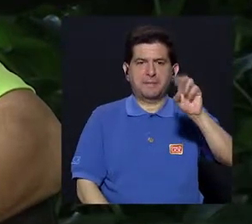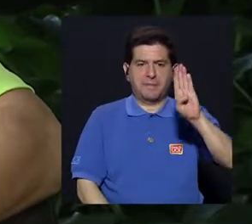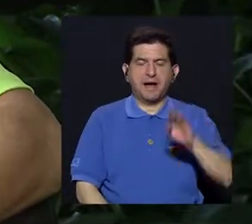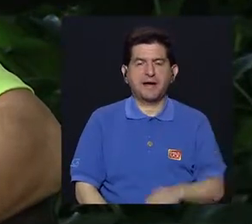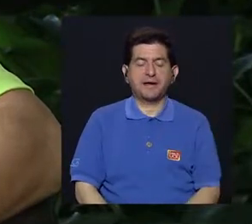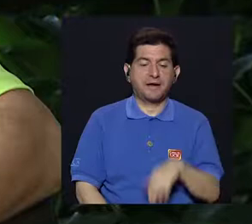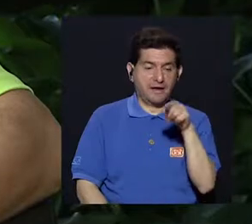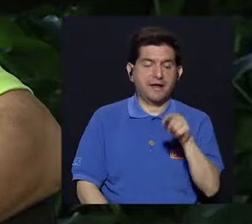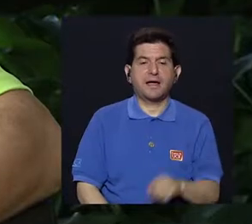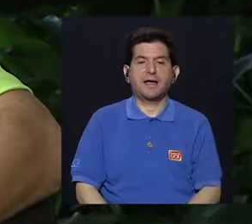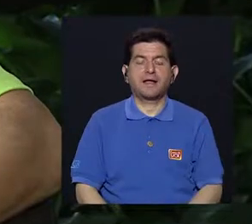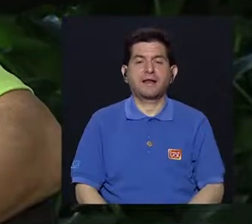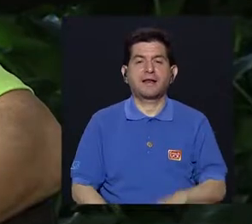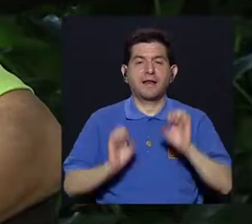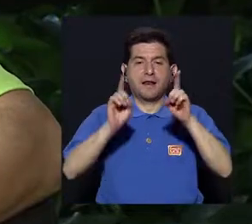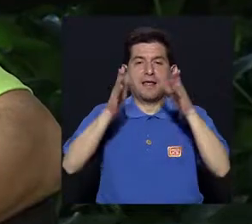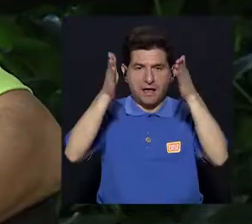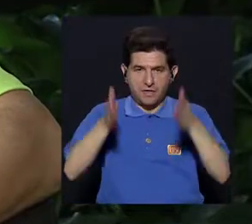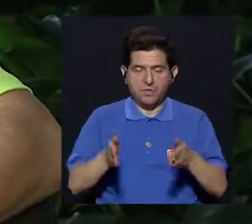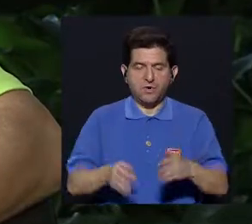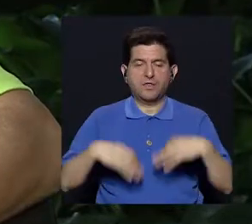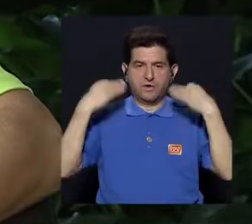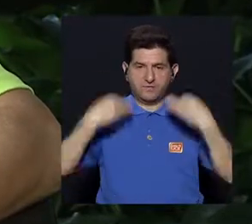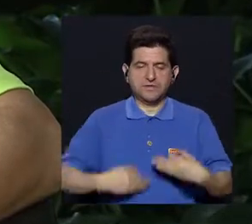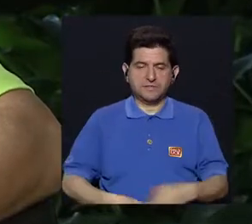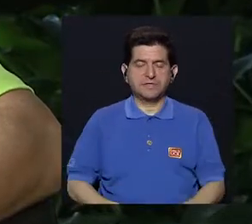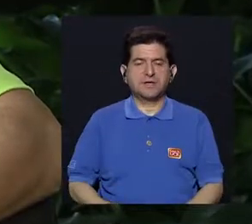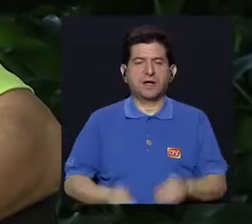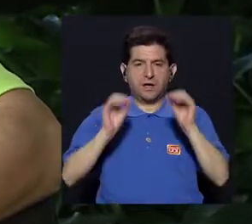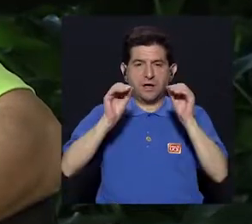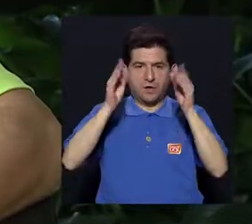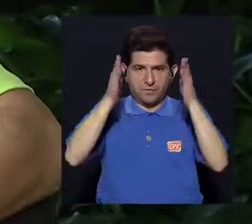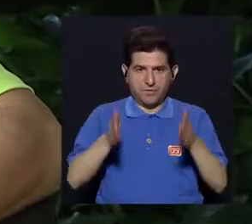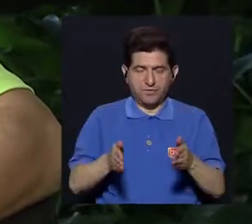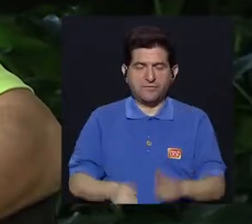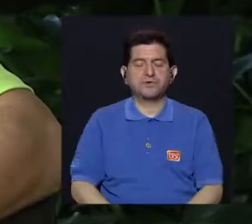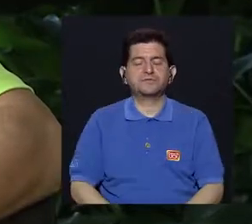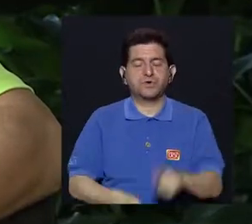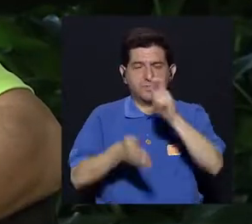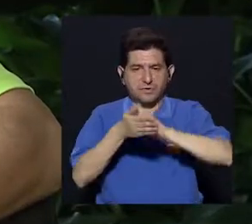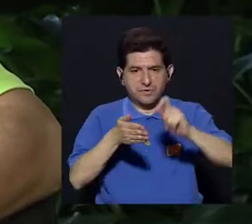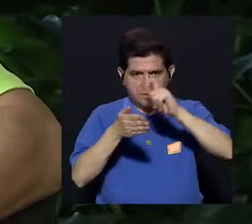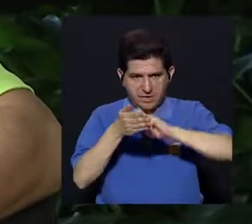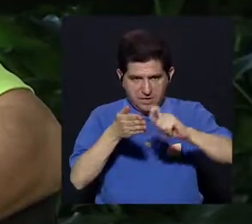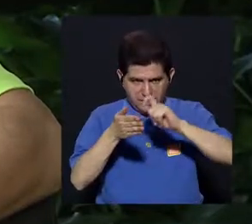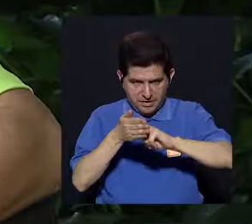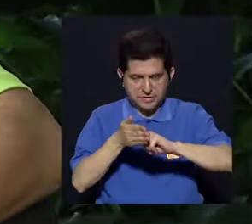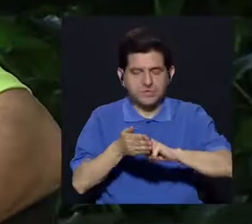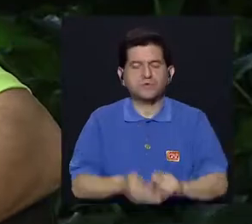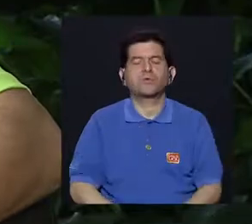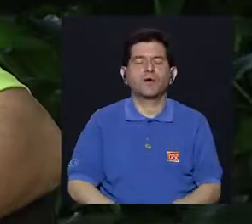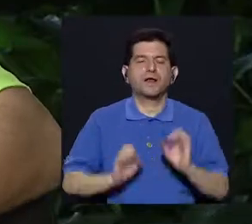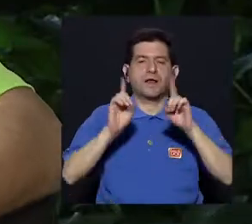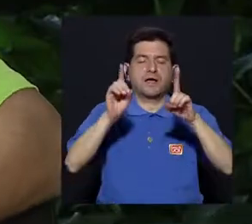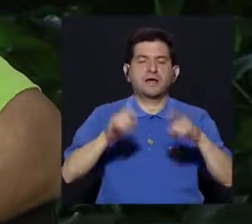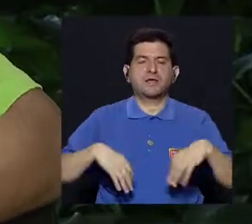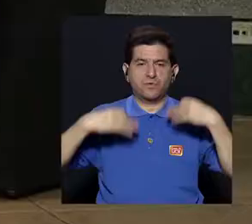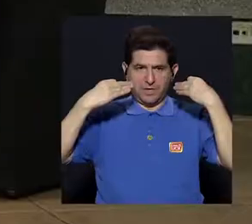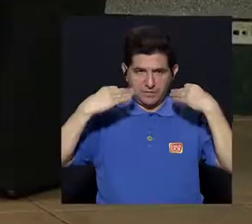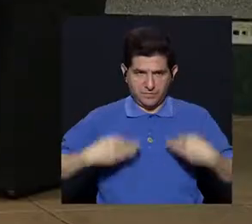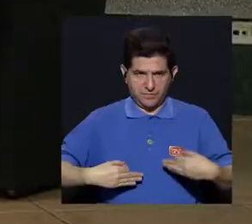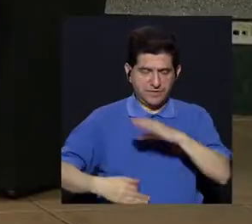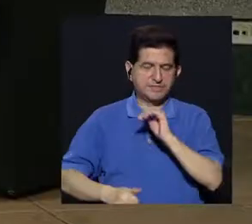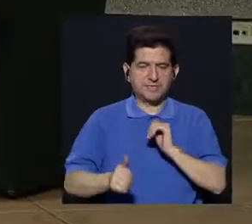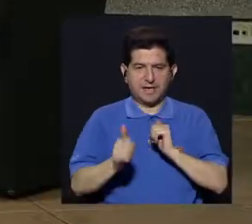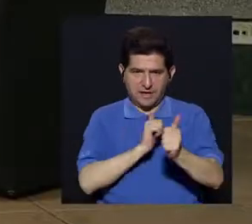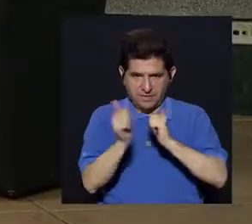Él es educador físico, docente de la Escuela de Educación Física y Deportes de esta misma universidad. Danoval,